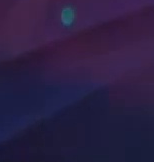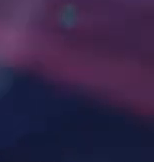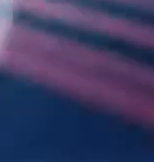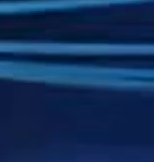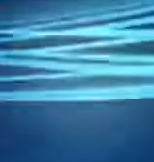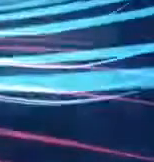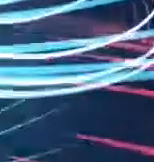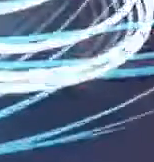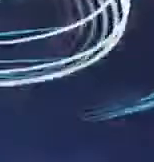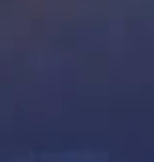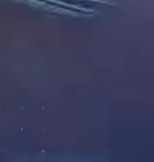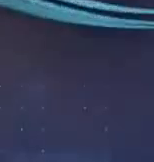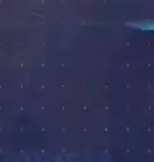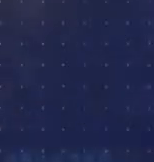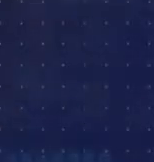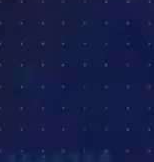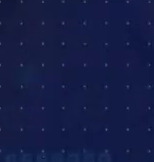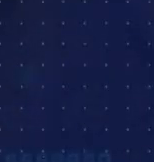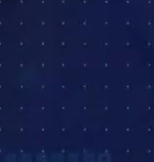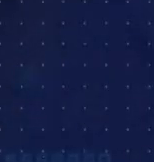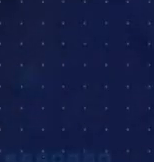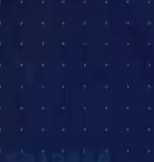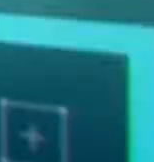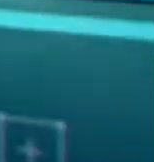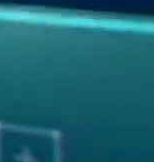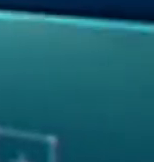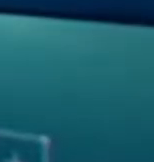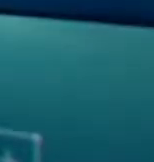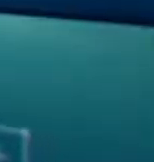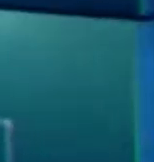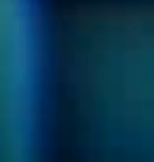9. Hoy, 21 horas.